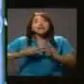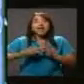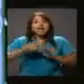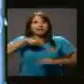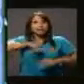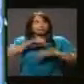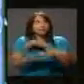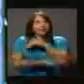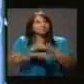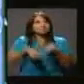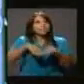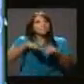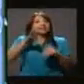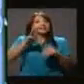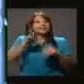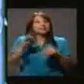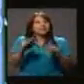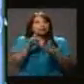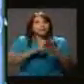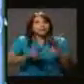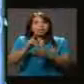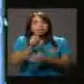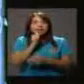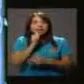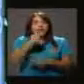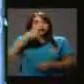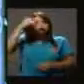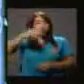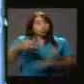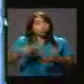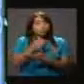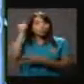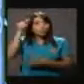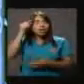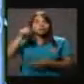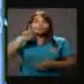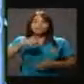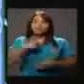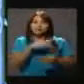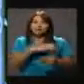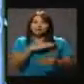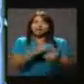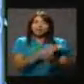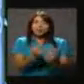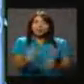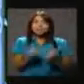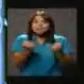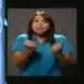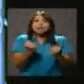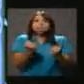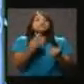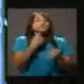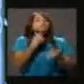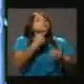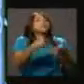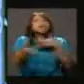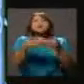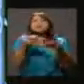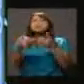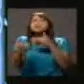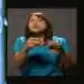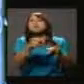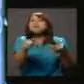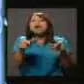privadas y yo pienso y un nuevo gobierno tiene que tener el carácter y la valentía de llegar y decirle a quien sea y como se llame